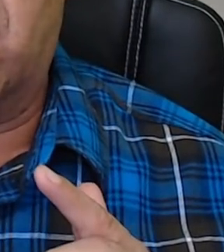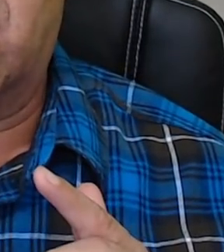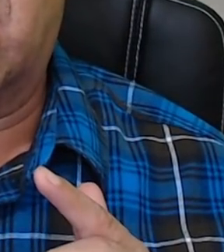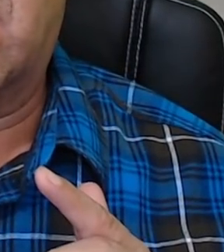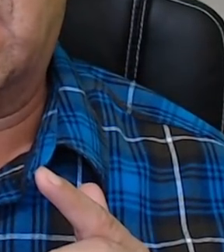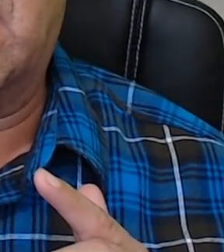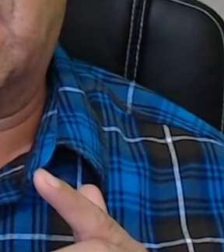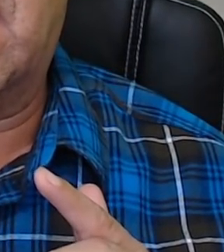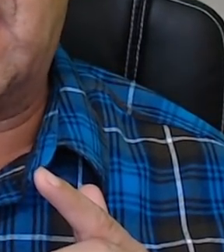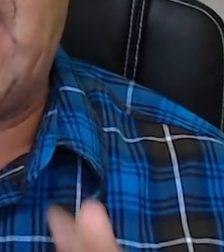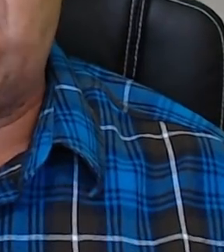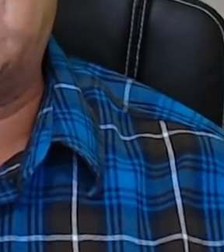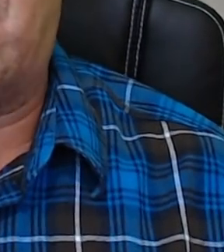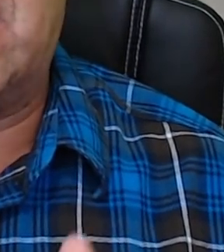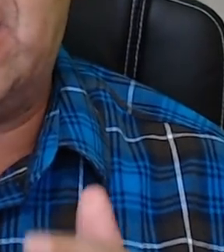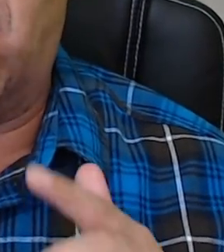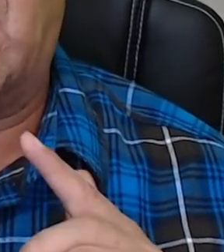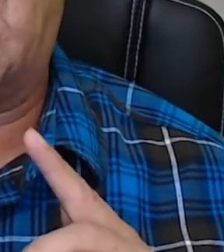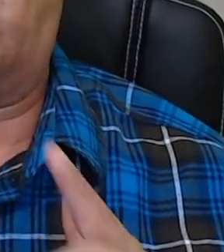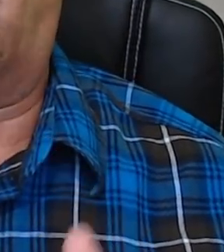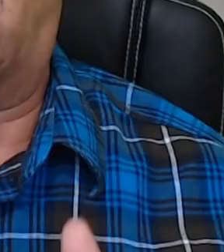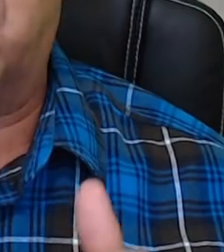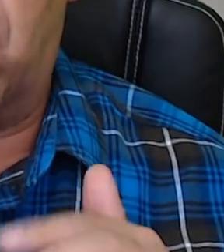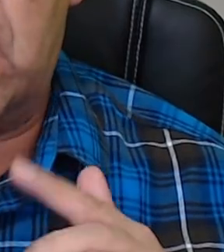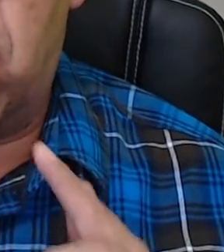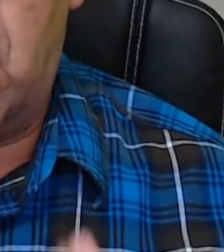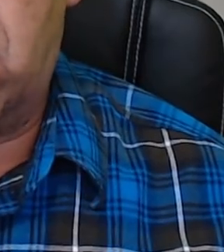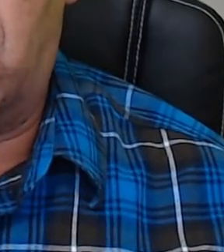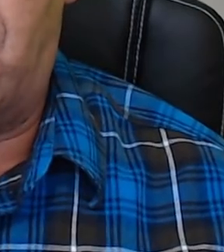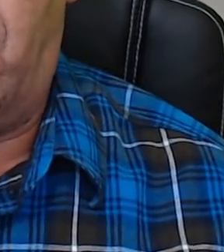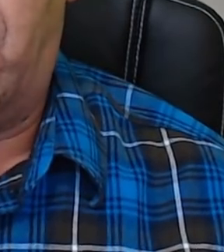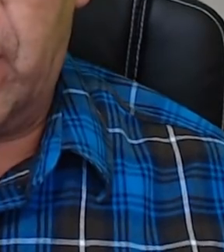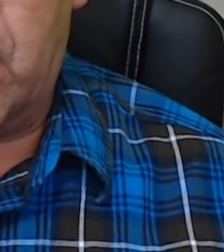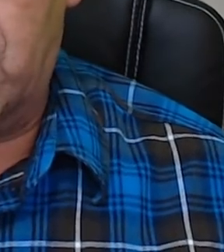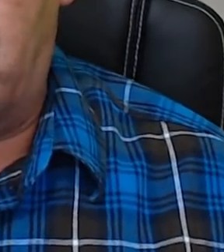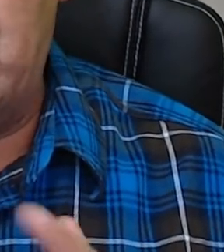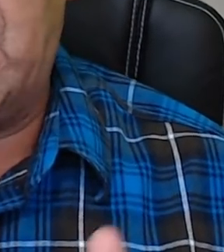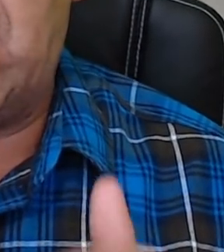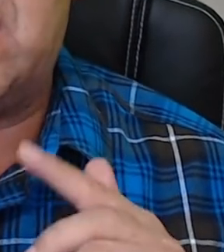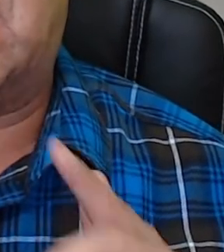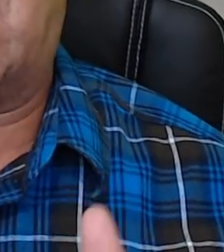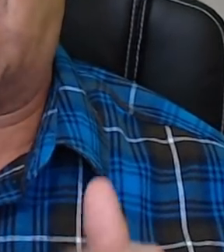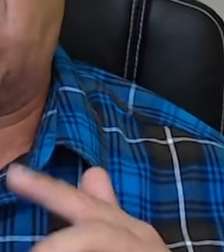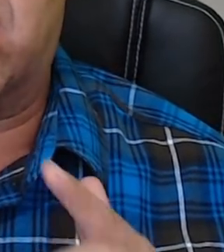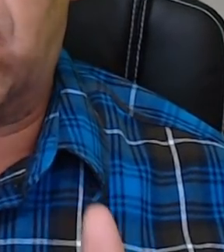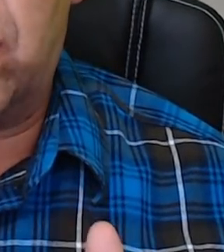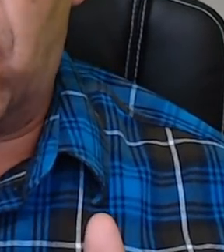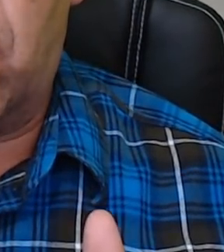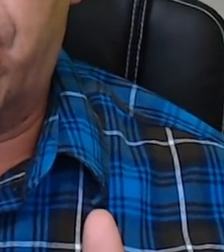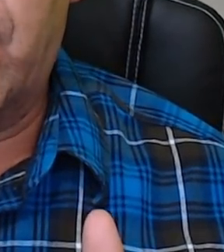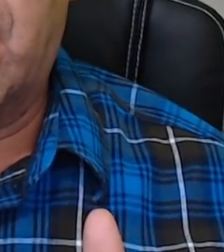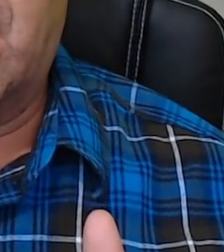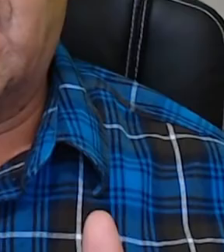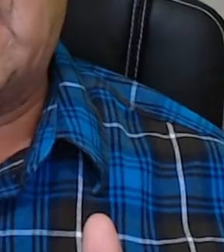Constitución ya quedó establecido que la corrupción es un delito grave. También quedó asentado en la